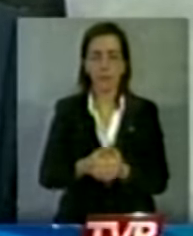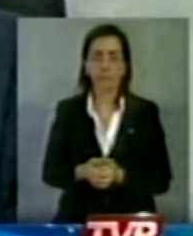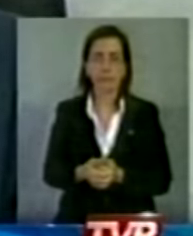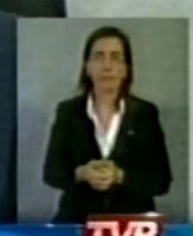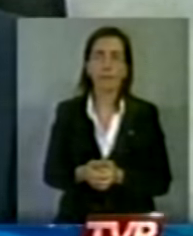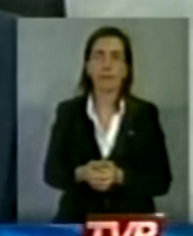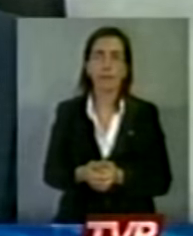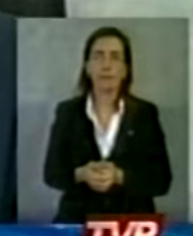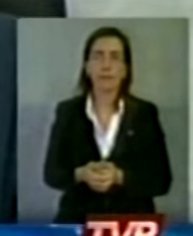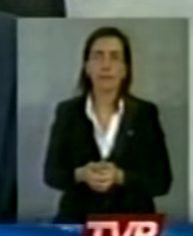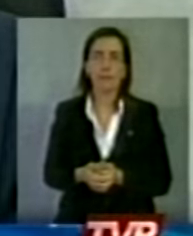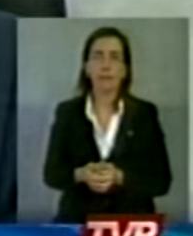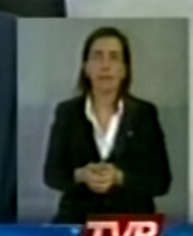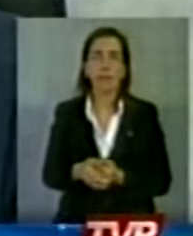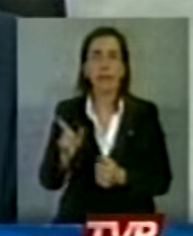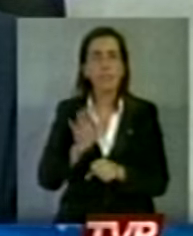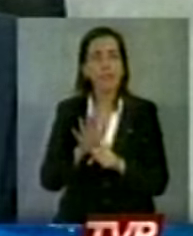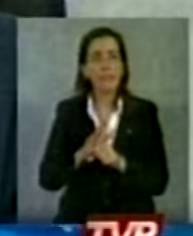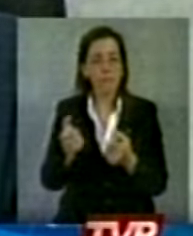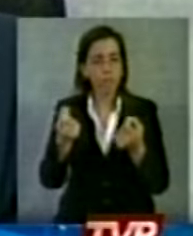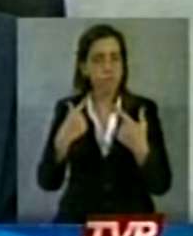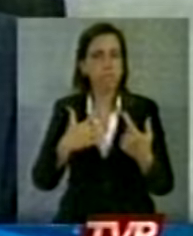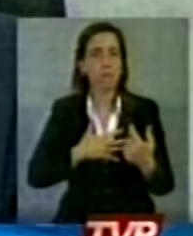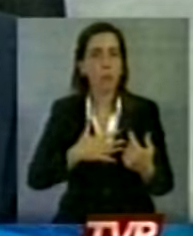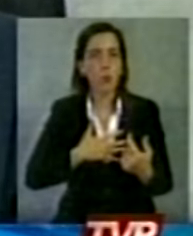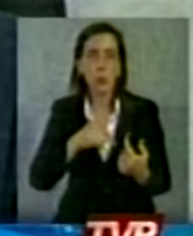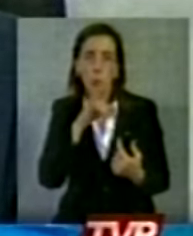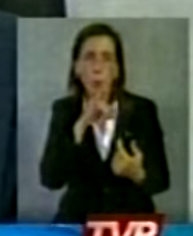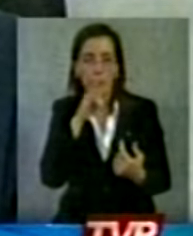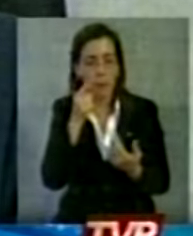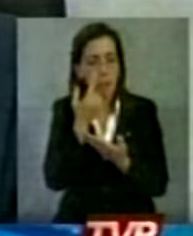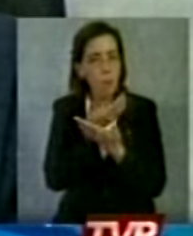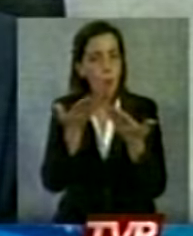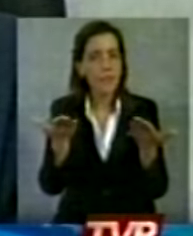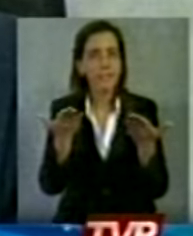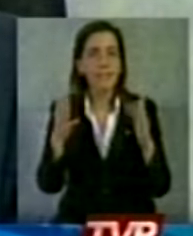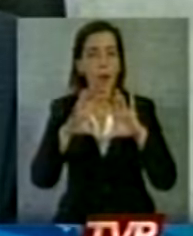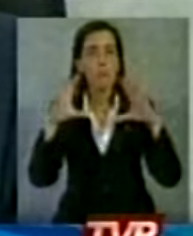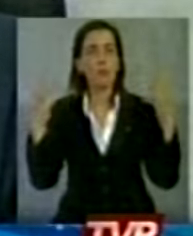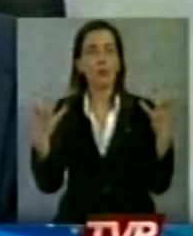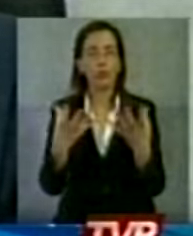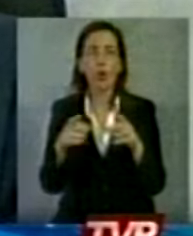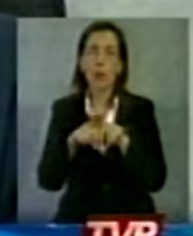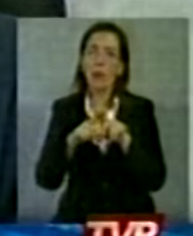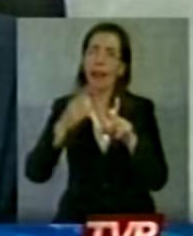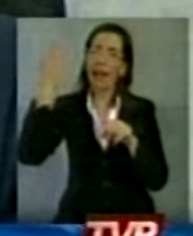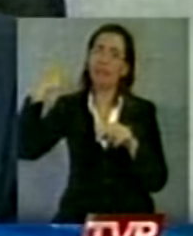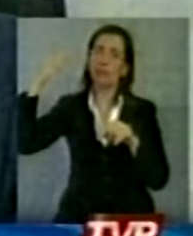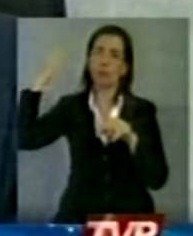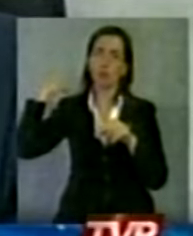mundiales. Desde esta matriz genética es que miramos al mundo, tal como lo hicieron nuestros padres